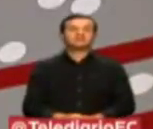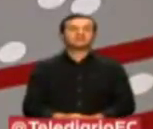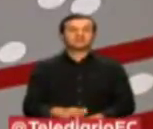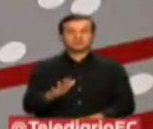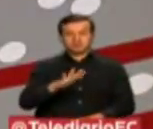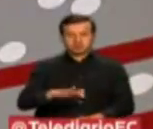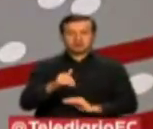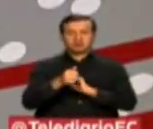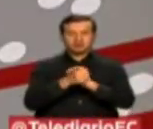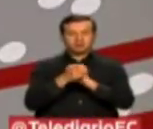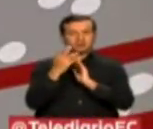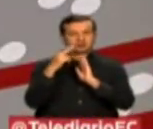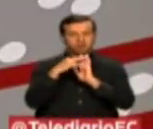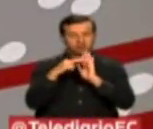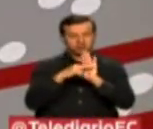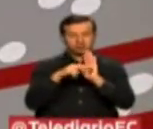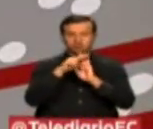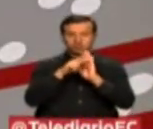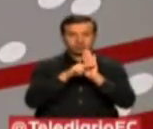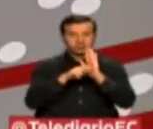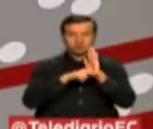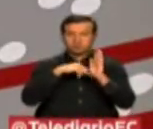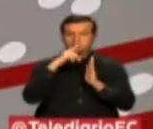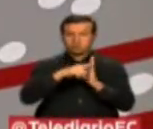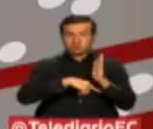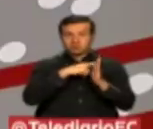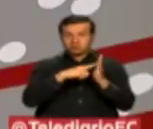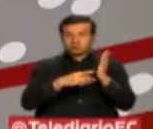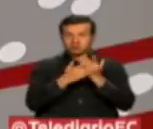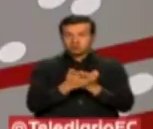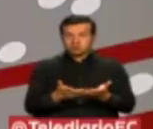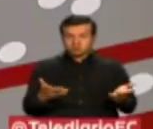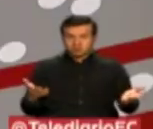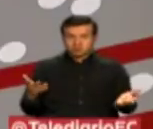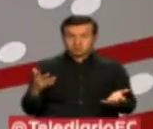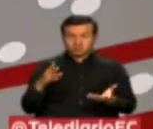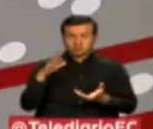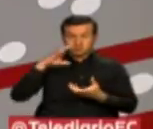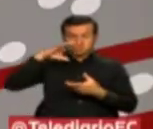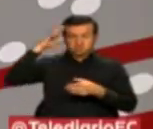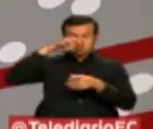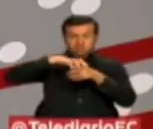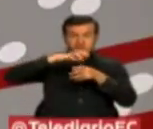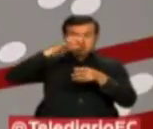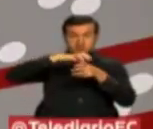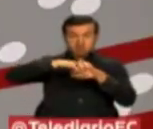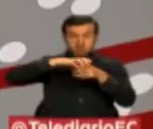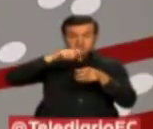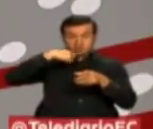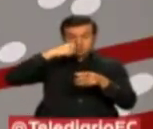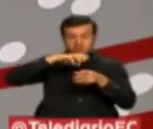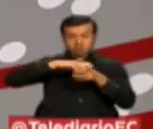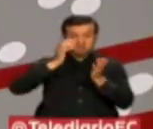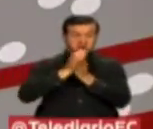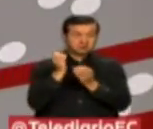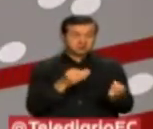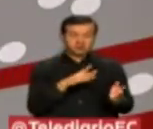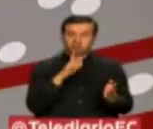Galápagos tenemos ya regulaciones de prohibición, por ejemplo, de ingreso de tarrinas de plástico,